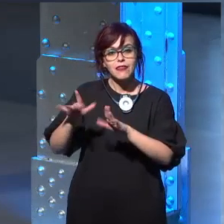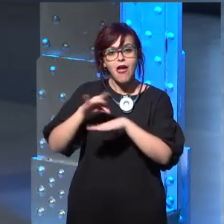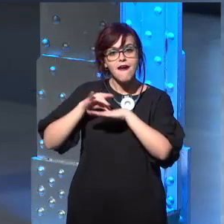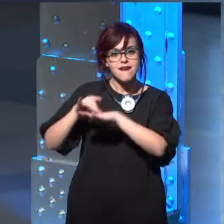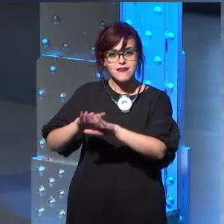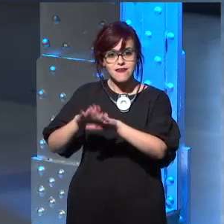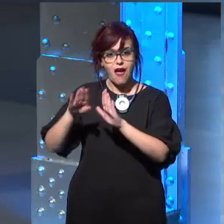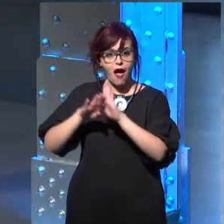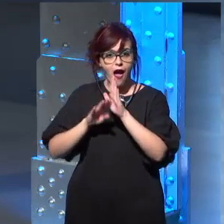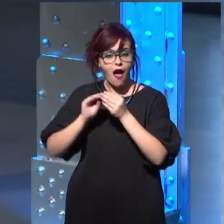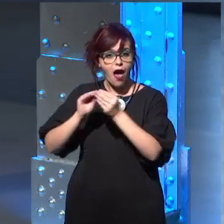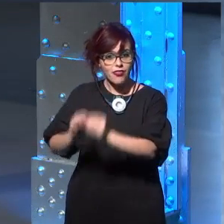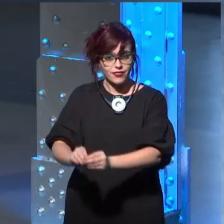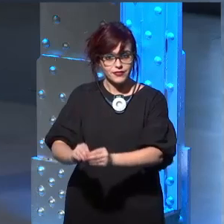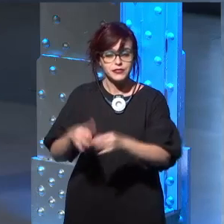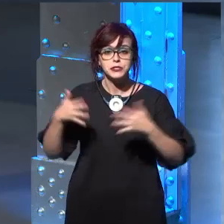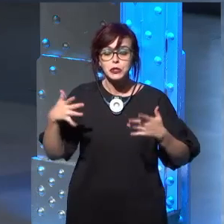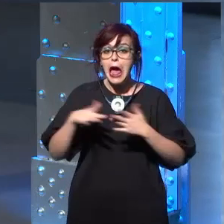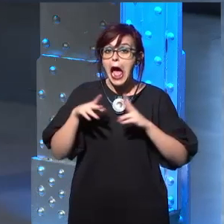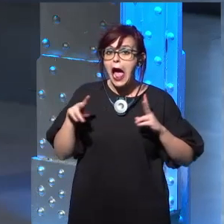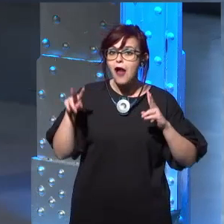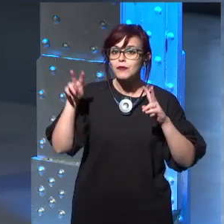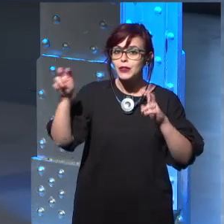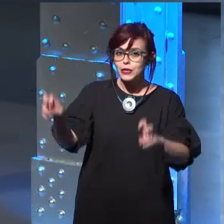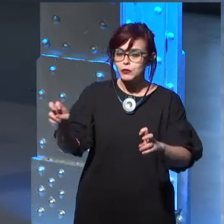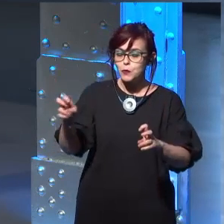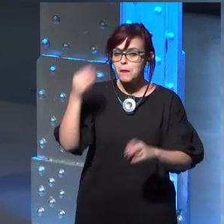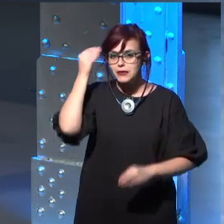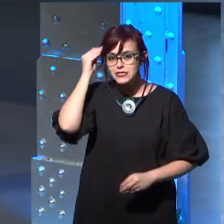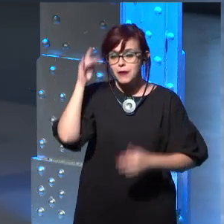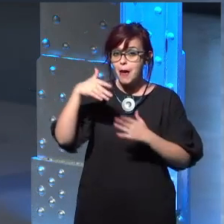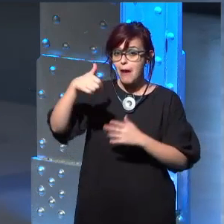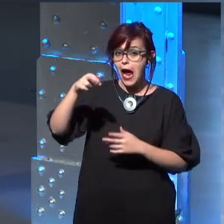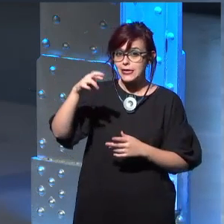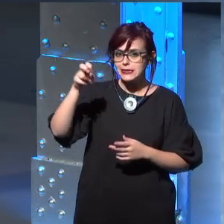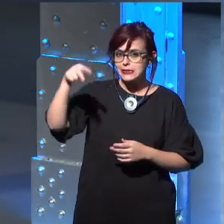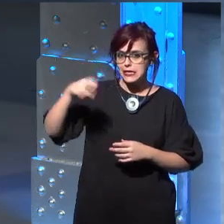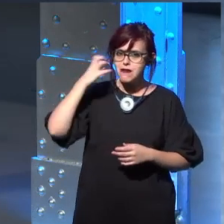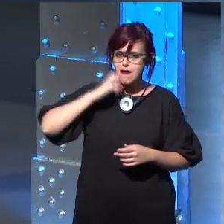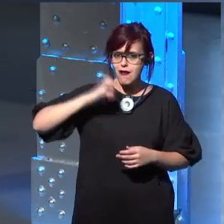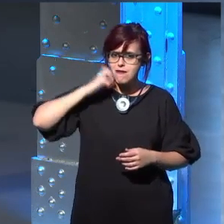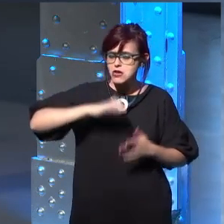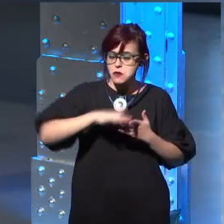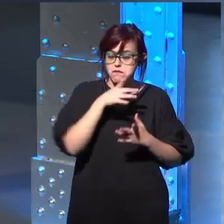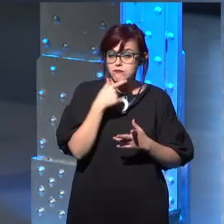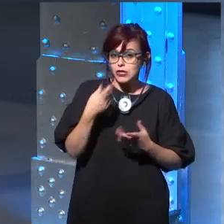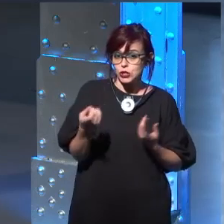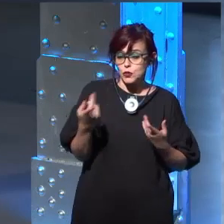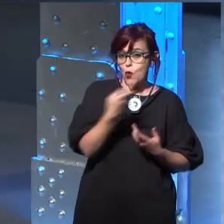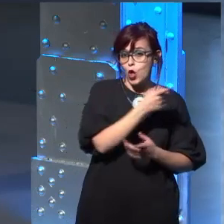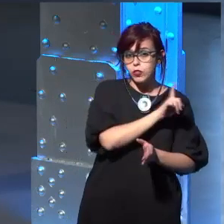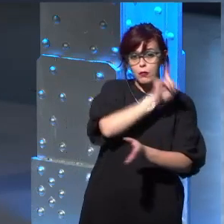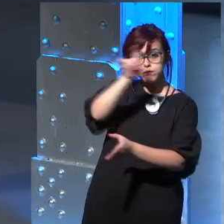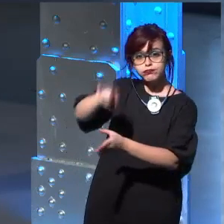a preparar esta enorme encyclopedia. En el principio, estaban haciendo esto por ellos